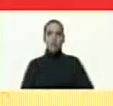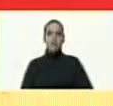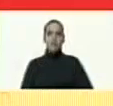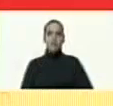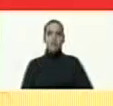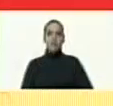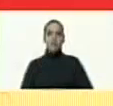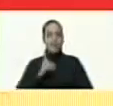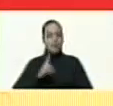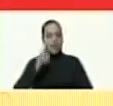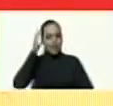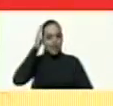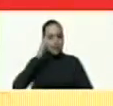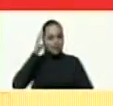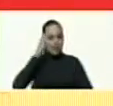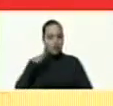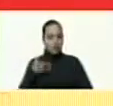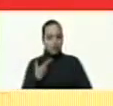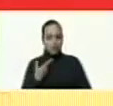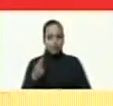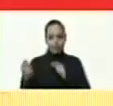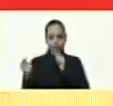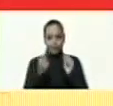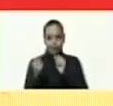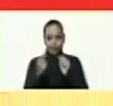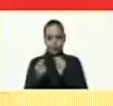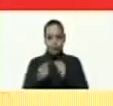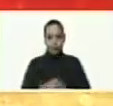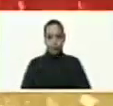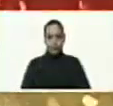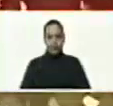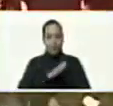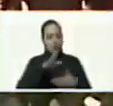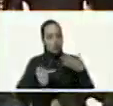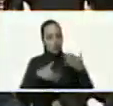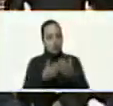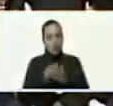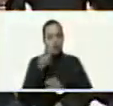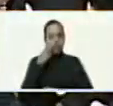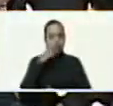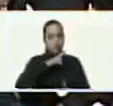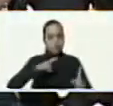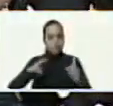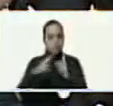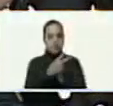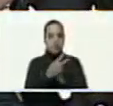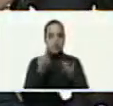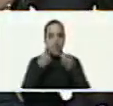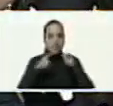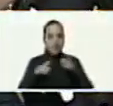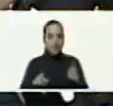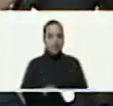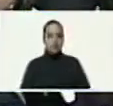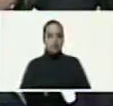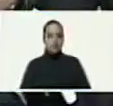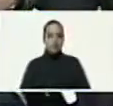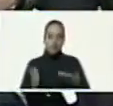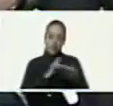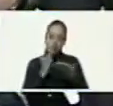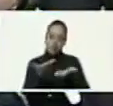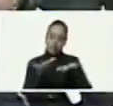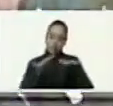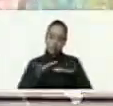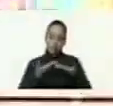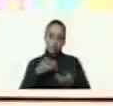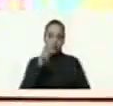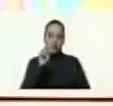tener la capacidad para dialogar con todas las visiones, con todas las formas de ser. Un libro que me regalan de Tati